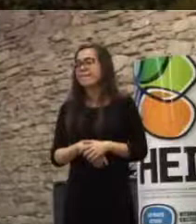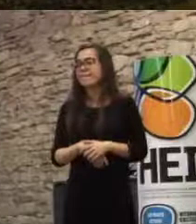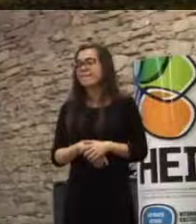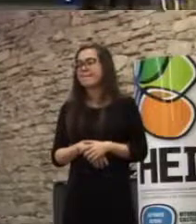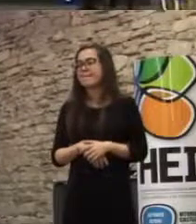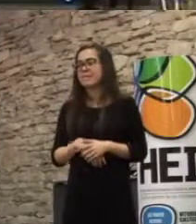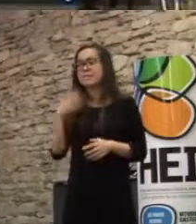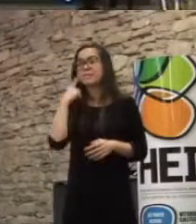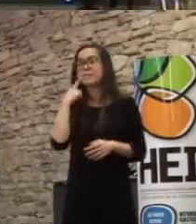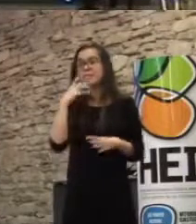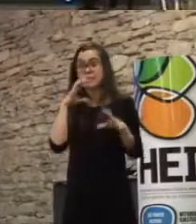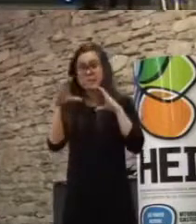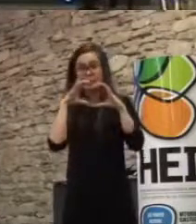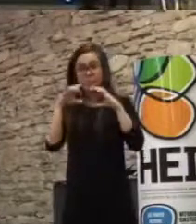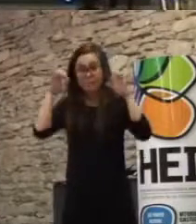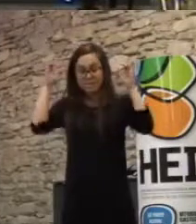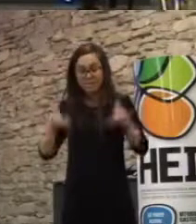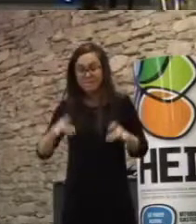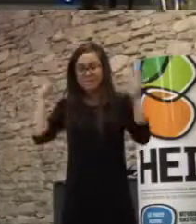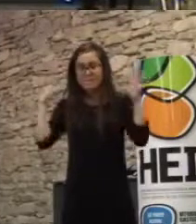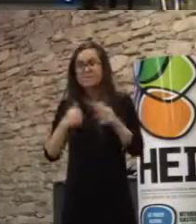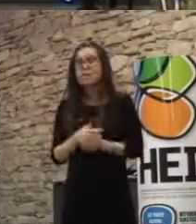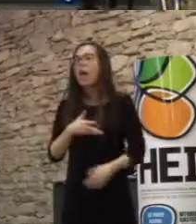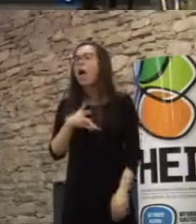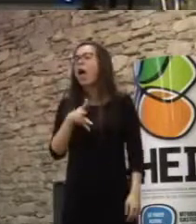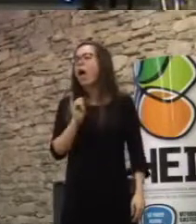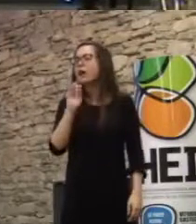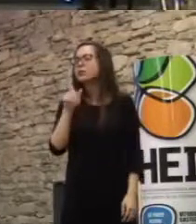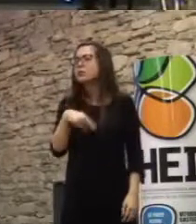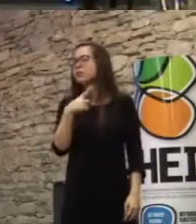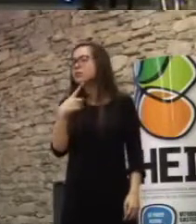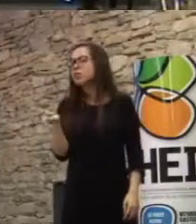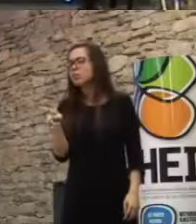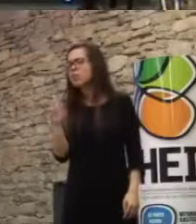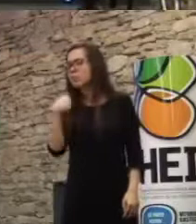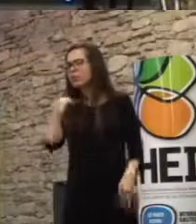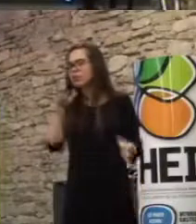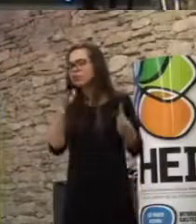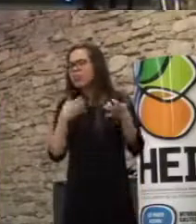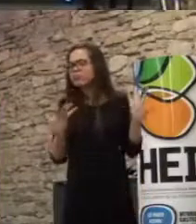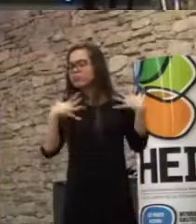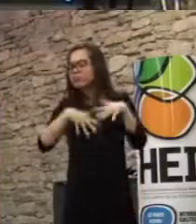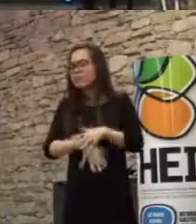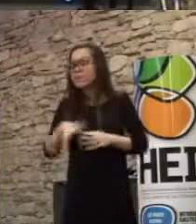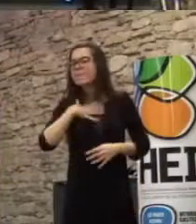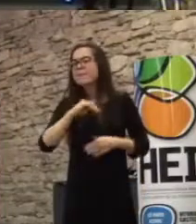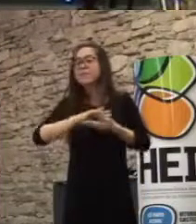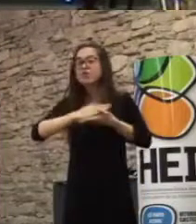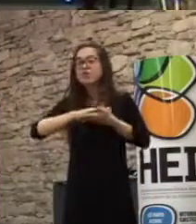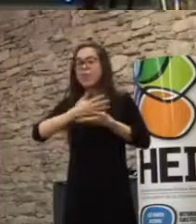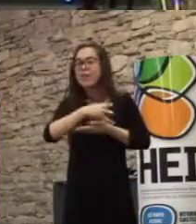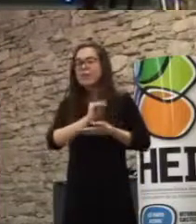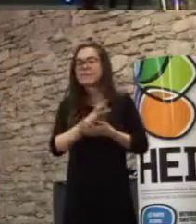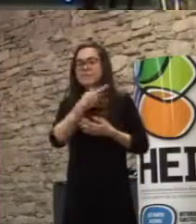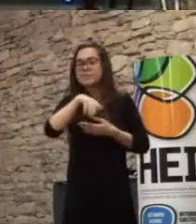comunicación la magia de la comunicación puede existir realmente y puede llegar hasta vuestras manos y entonces todos tenéis un sobrecito y dentro de ese